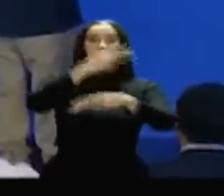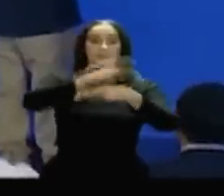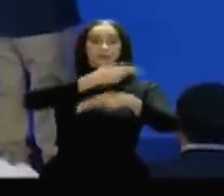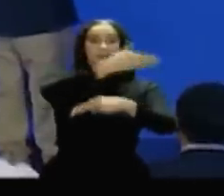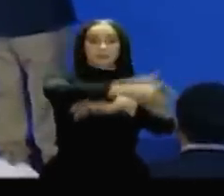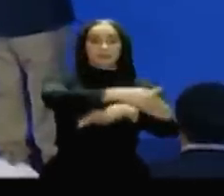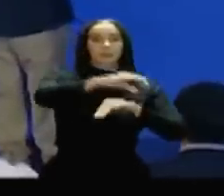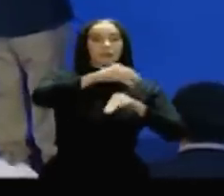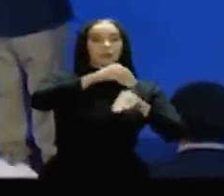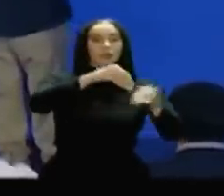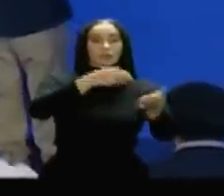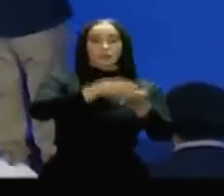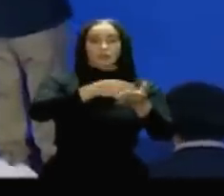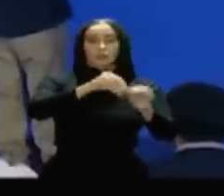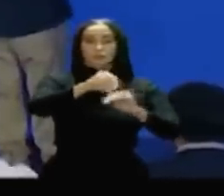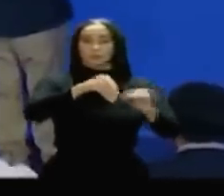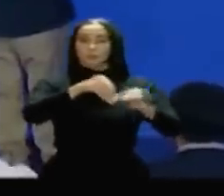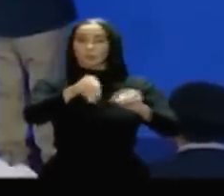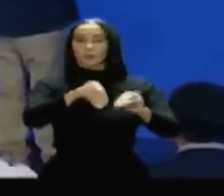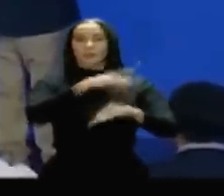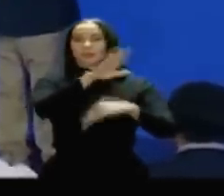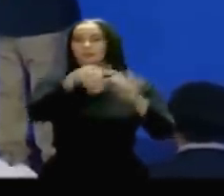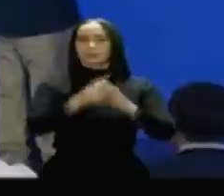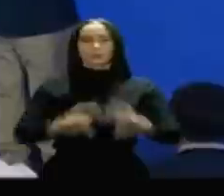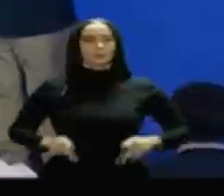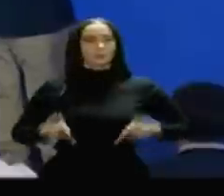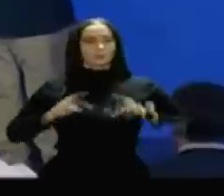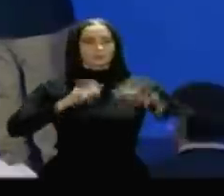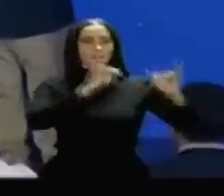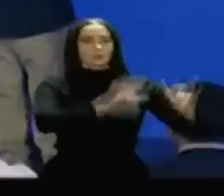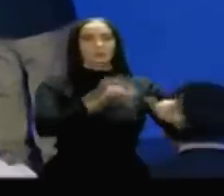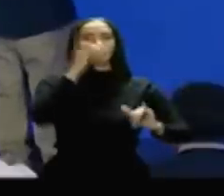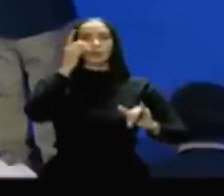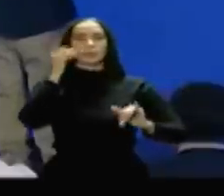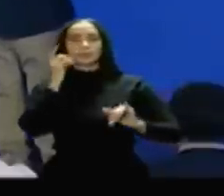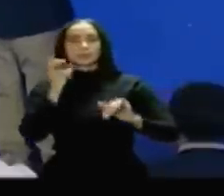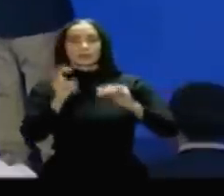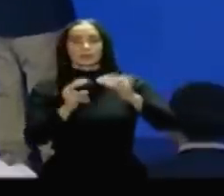los compradores y para que ustedes tengan una idea